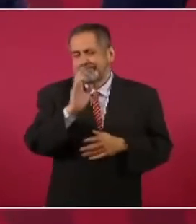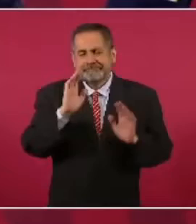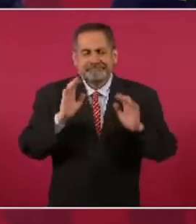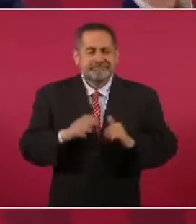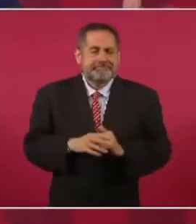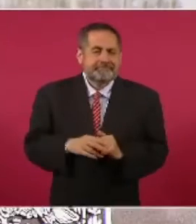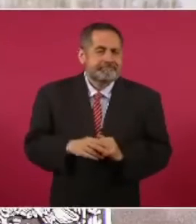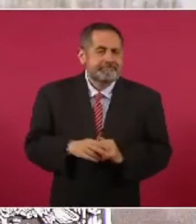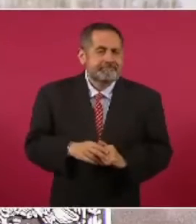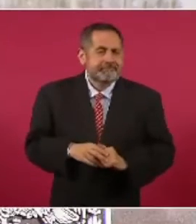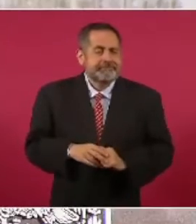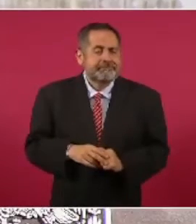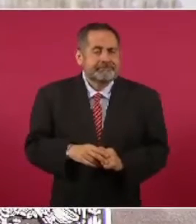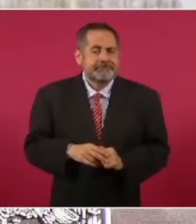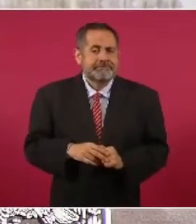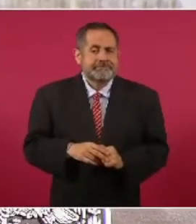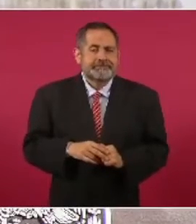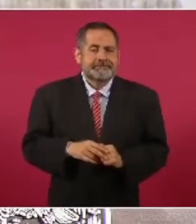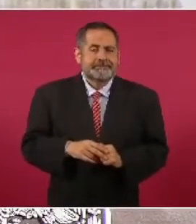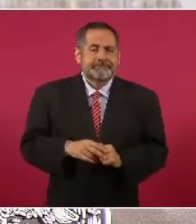es